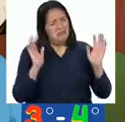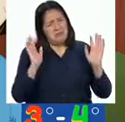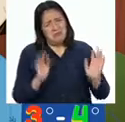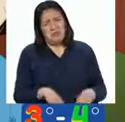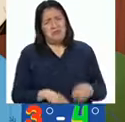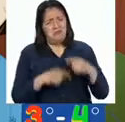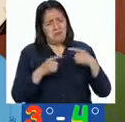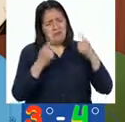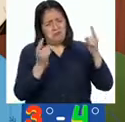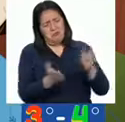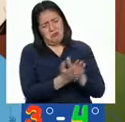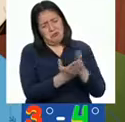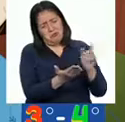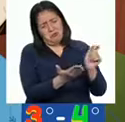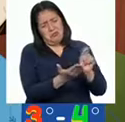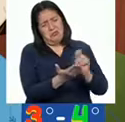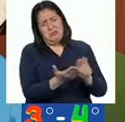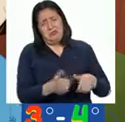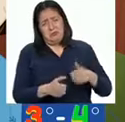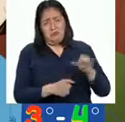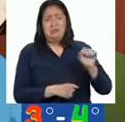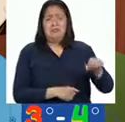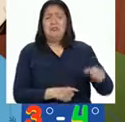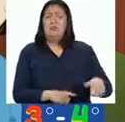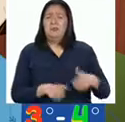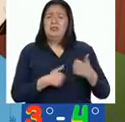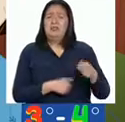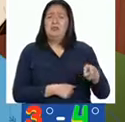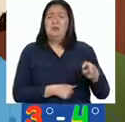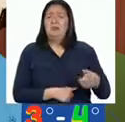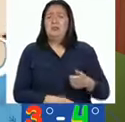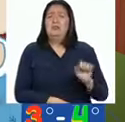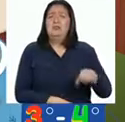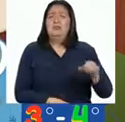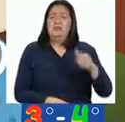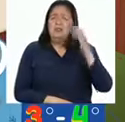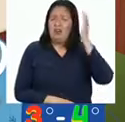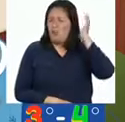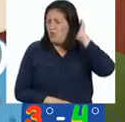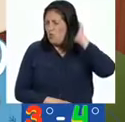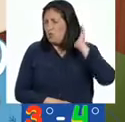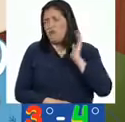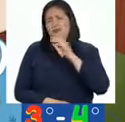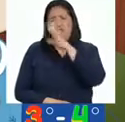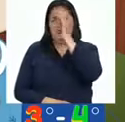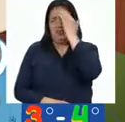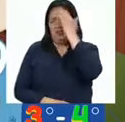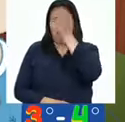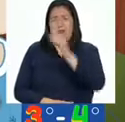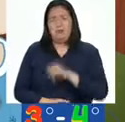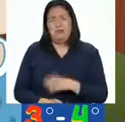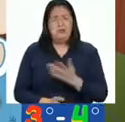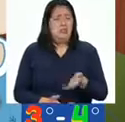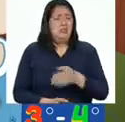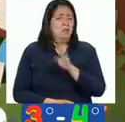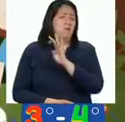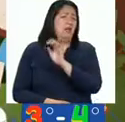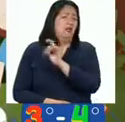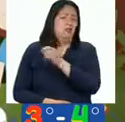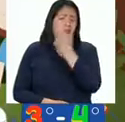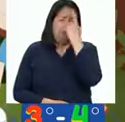Parece que el famoso diario de vida sí tenía vida. Ouch. Nunca sabremos qué piensa Bartolo sobre